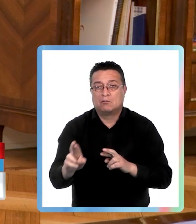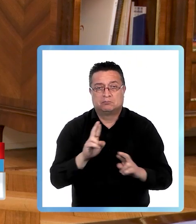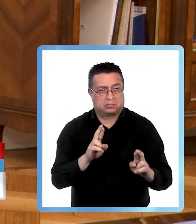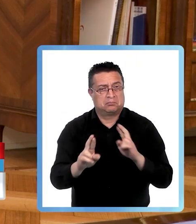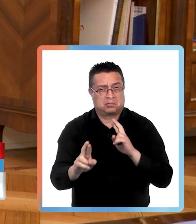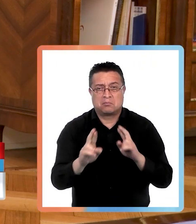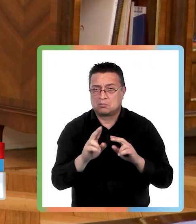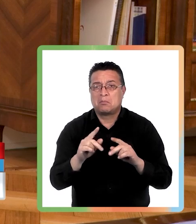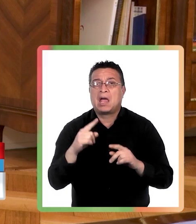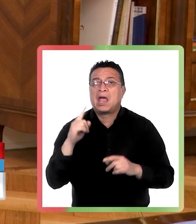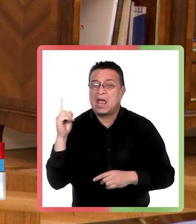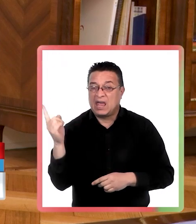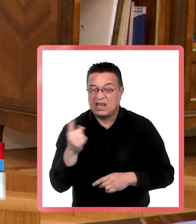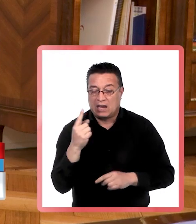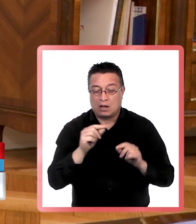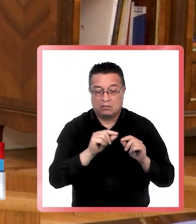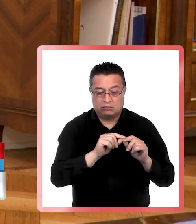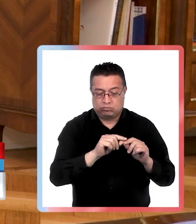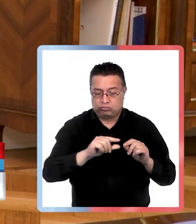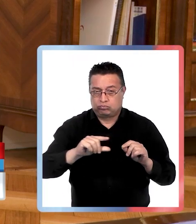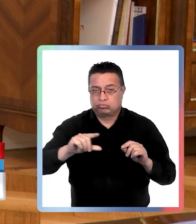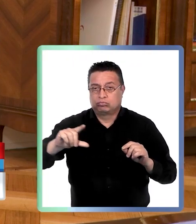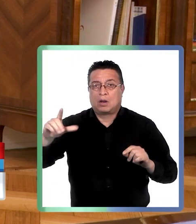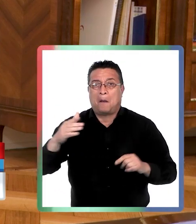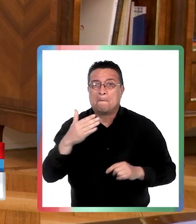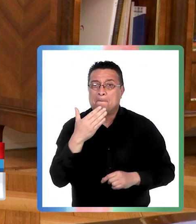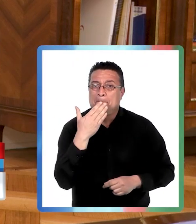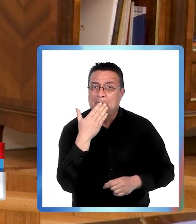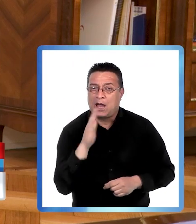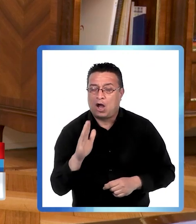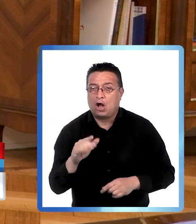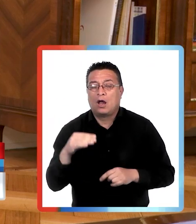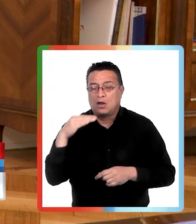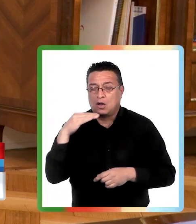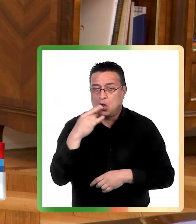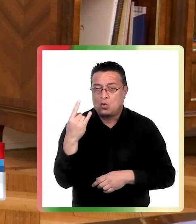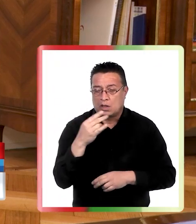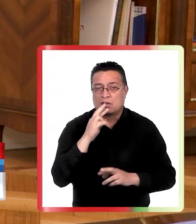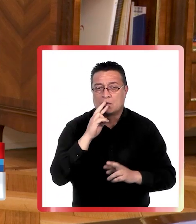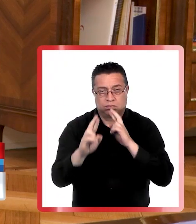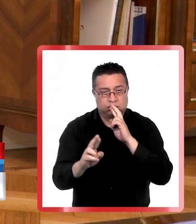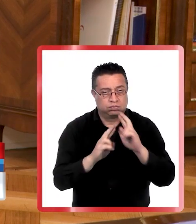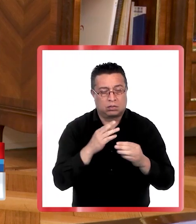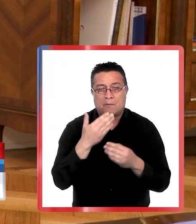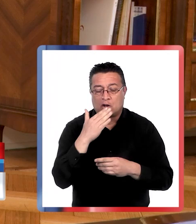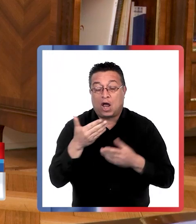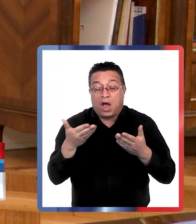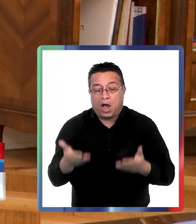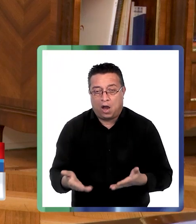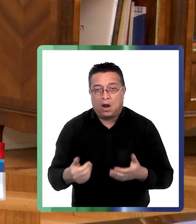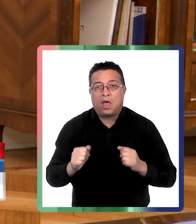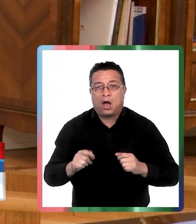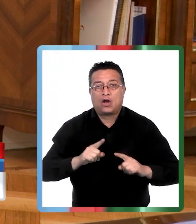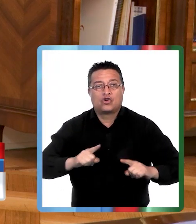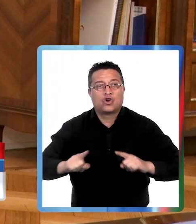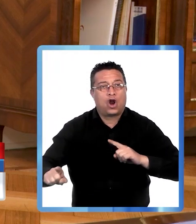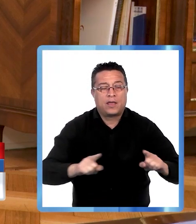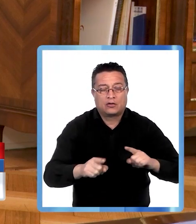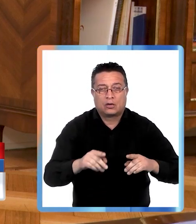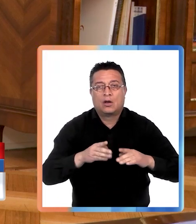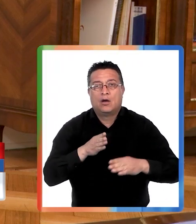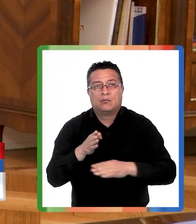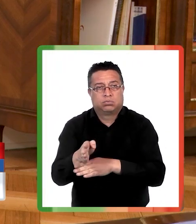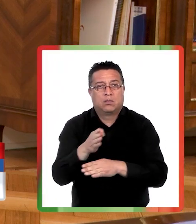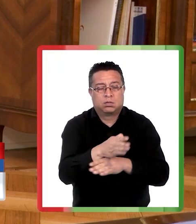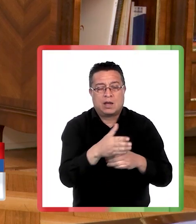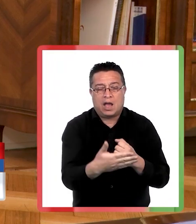ha respondido en general, crecientemente, cada vez mejor a las emergencias. Hoy día hay una capacidad de